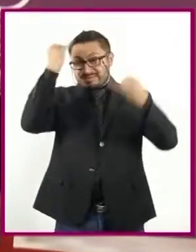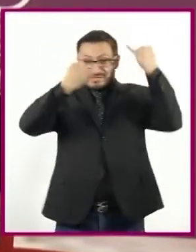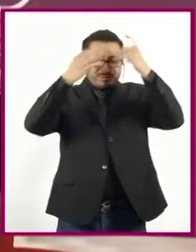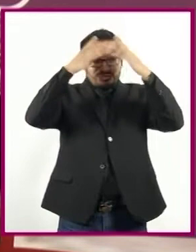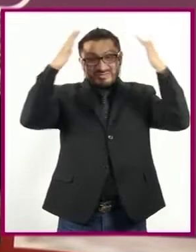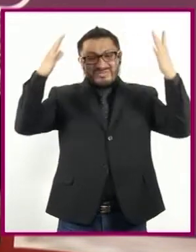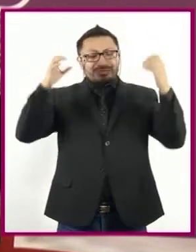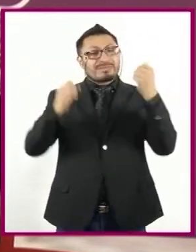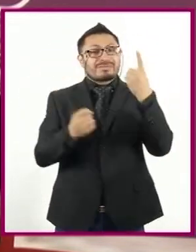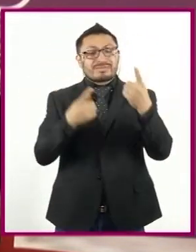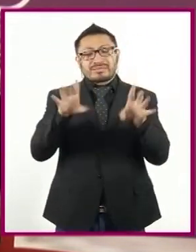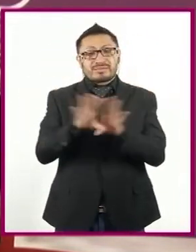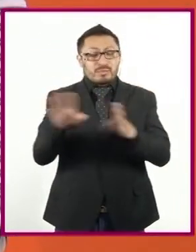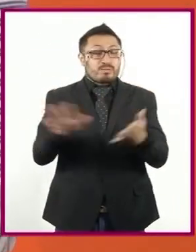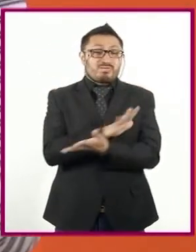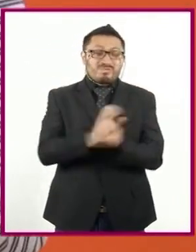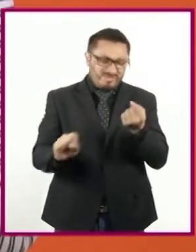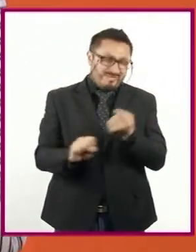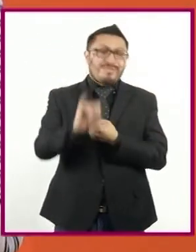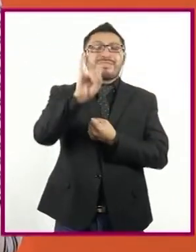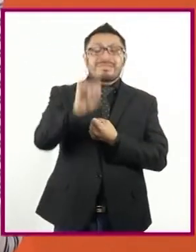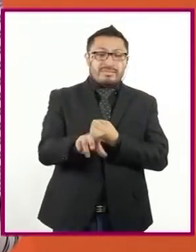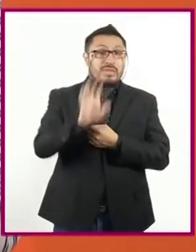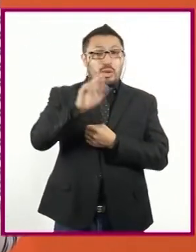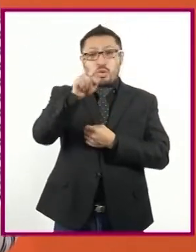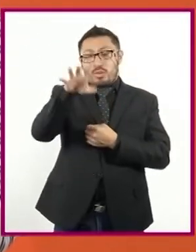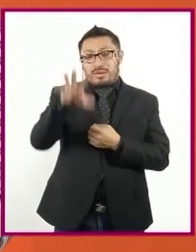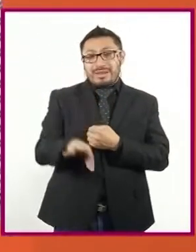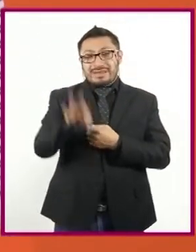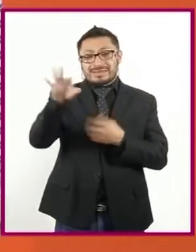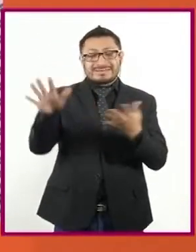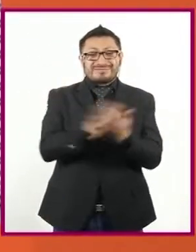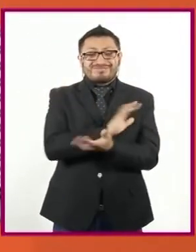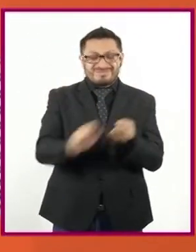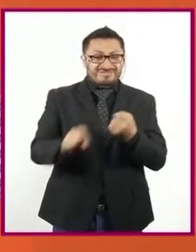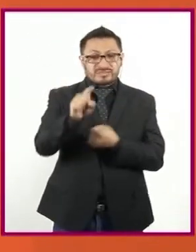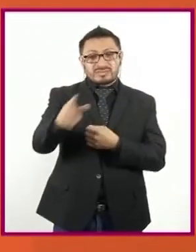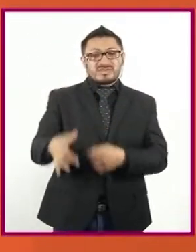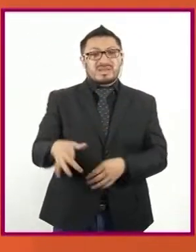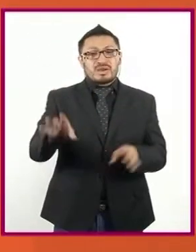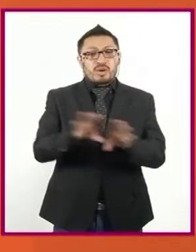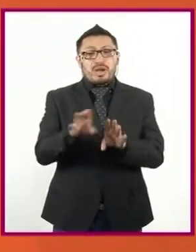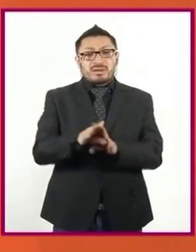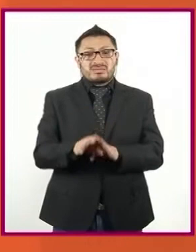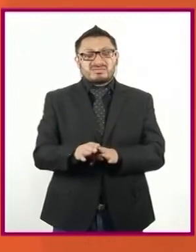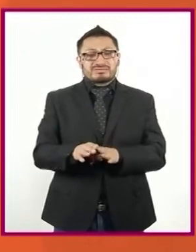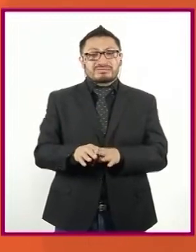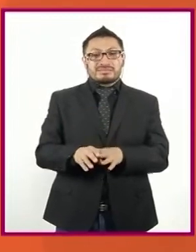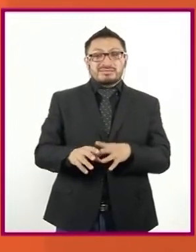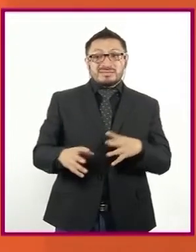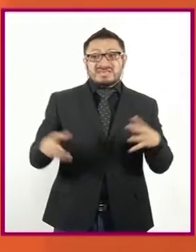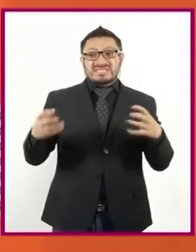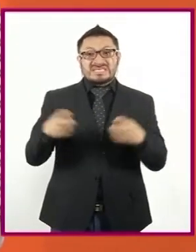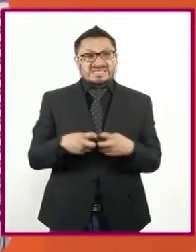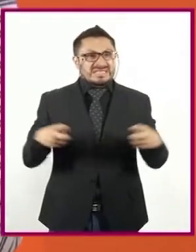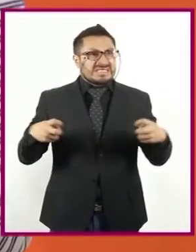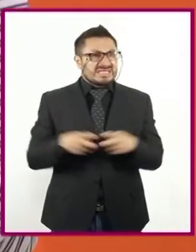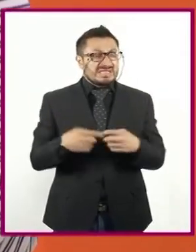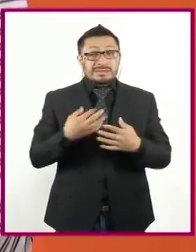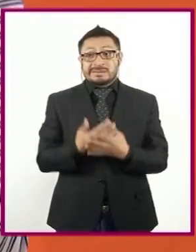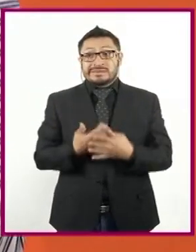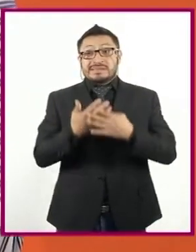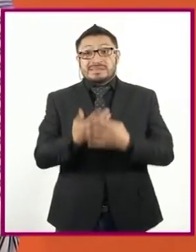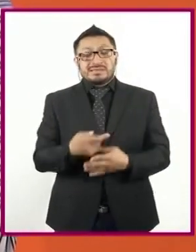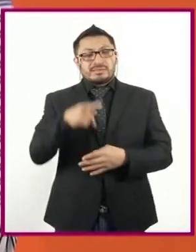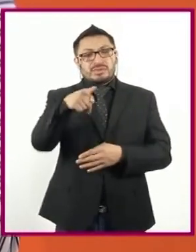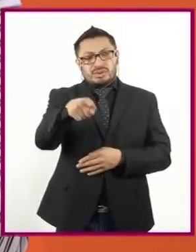y hay opciones destructivas. Cuando escoges la destructiva, te tardas mucho más en salir de esta sensación que quieres salir. Pero cuando